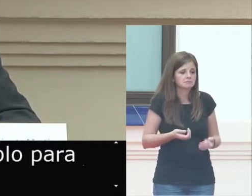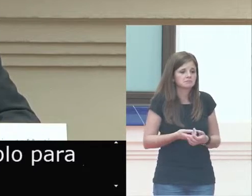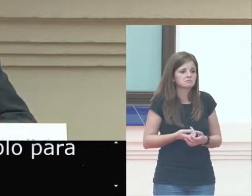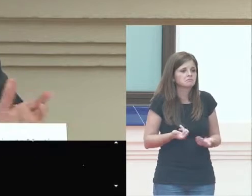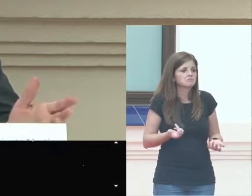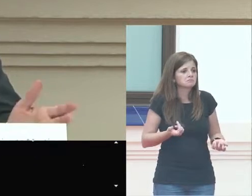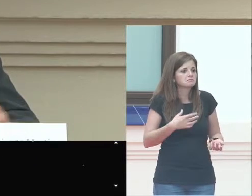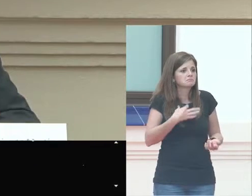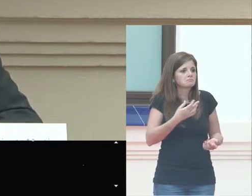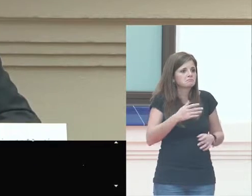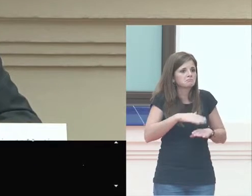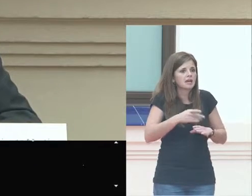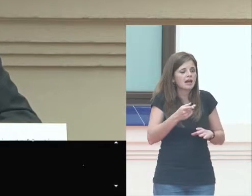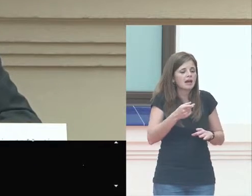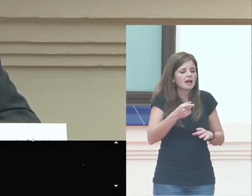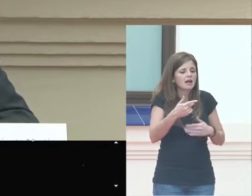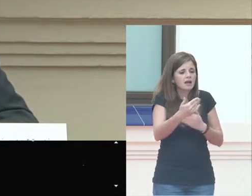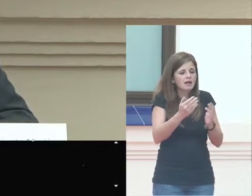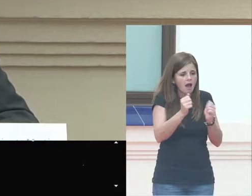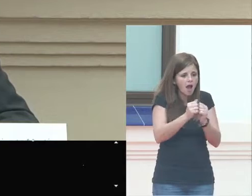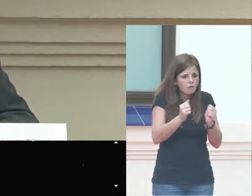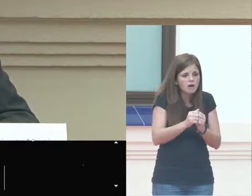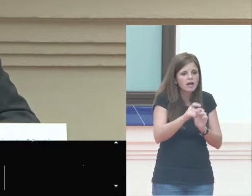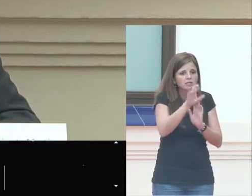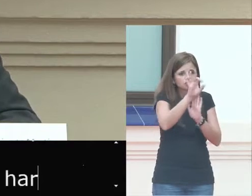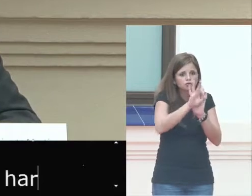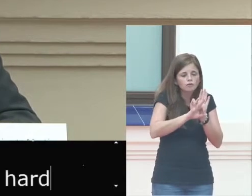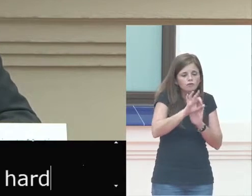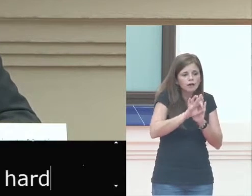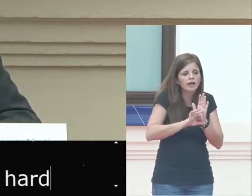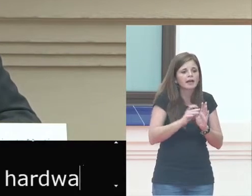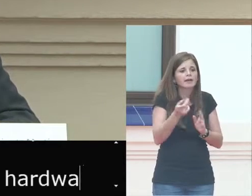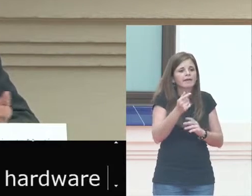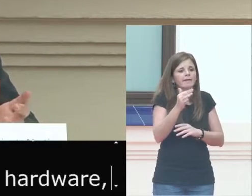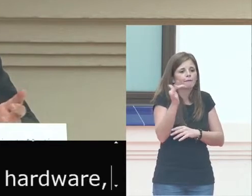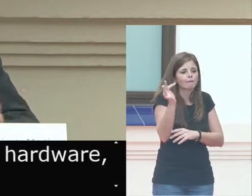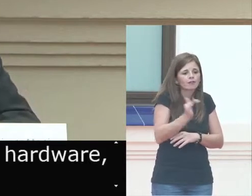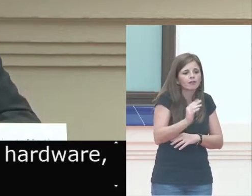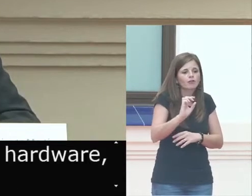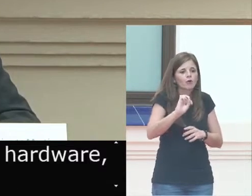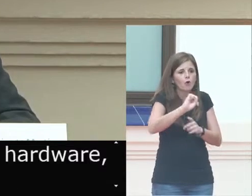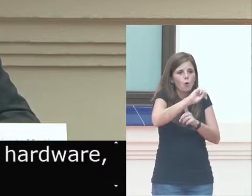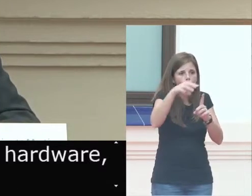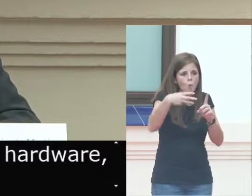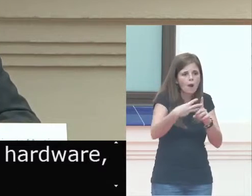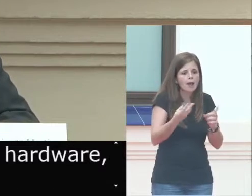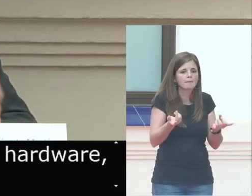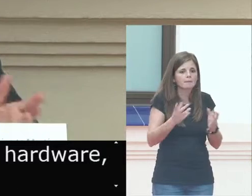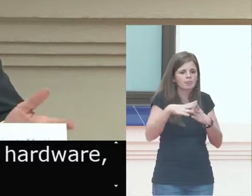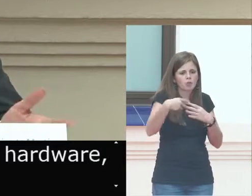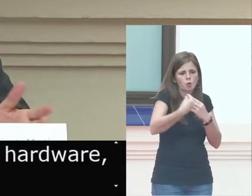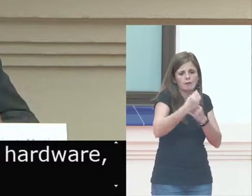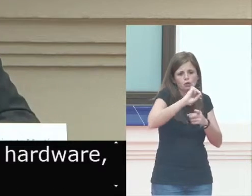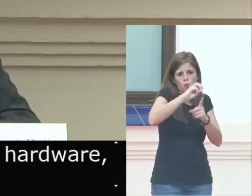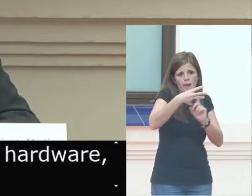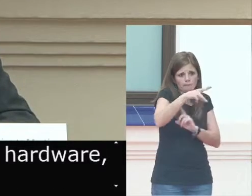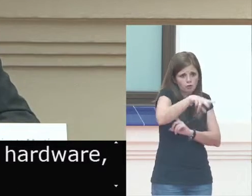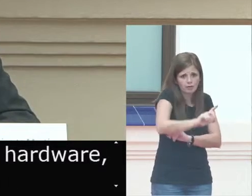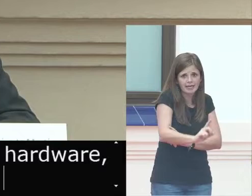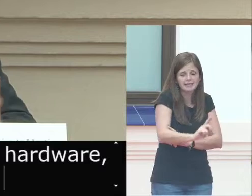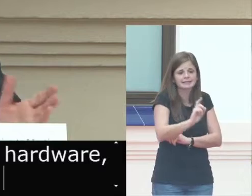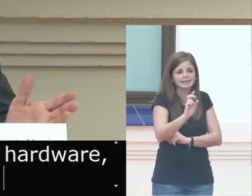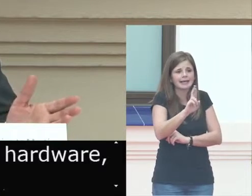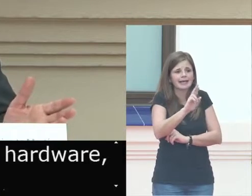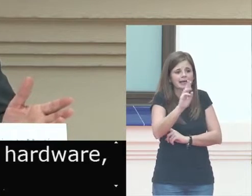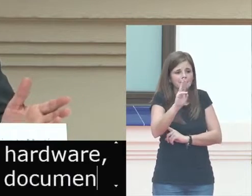se aplica al hardware, al software, a la comunicación bidireccional, al vídeo, a la web, a los documentos que no son web, al